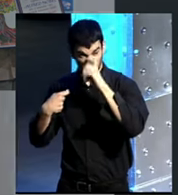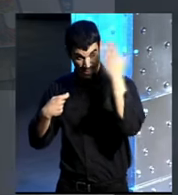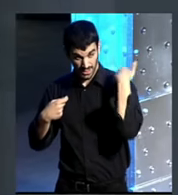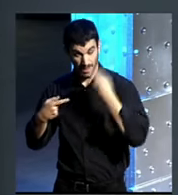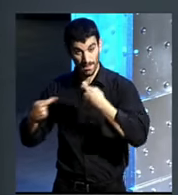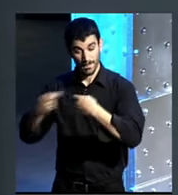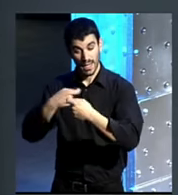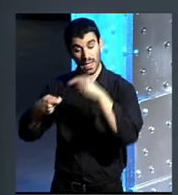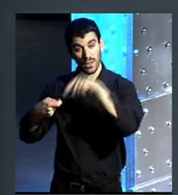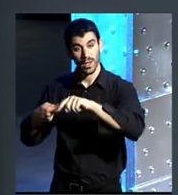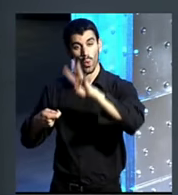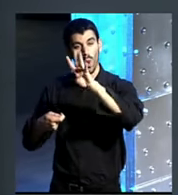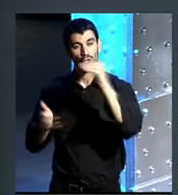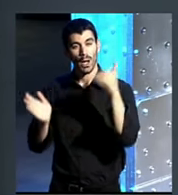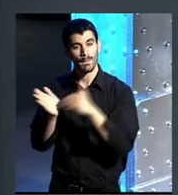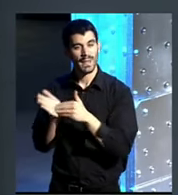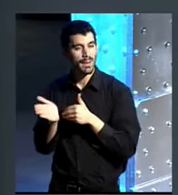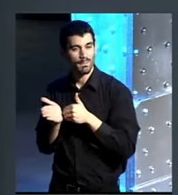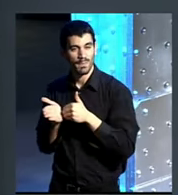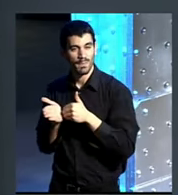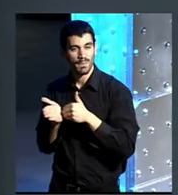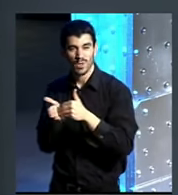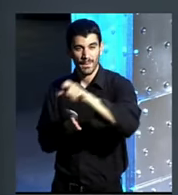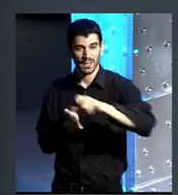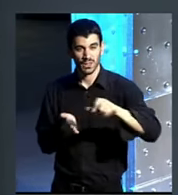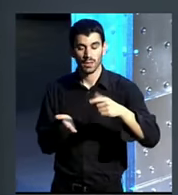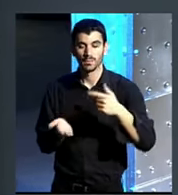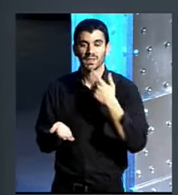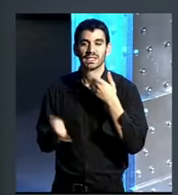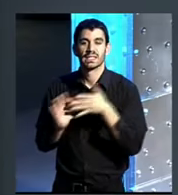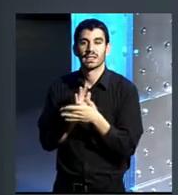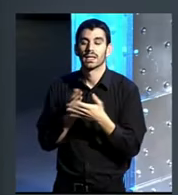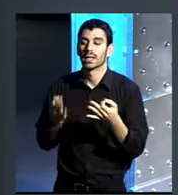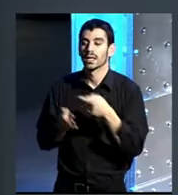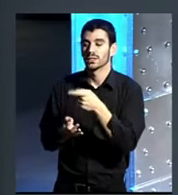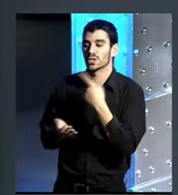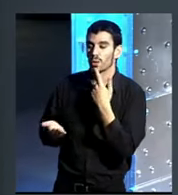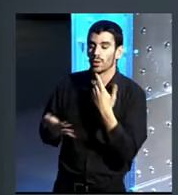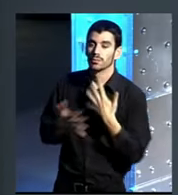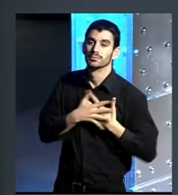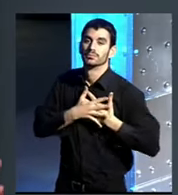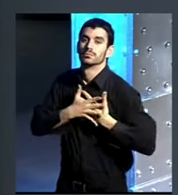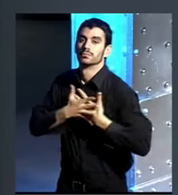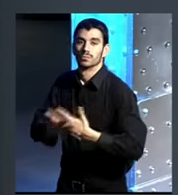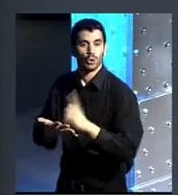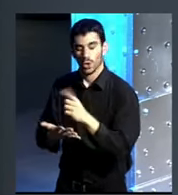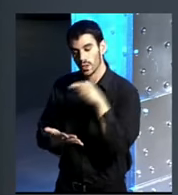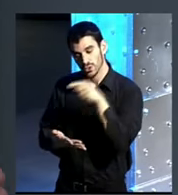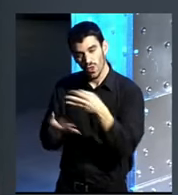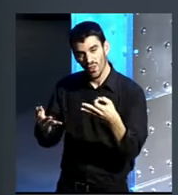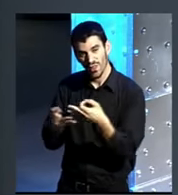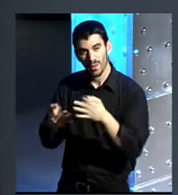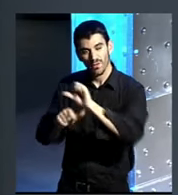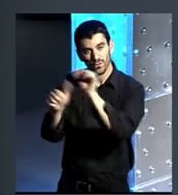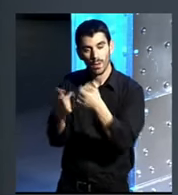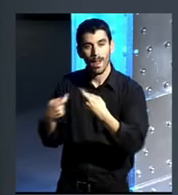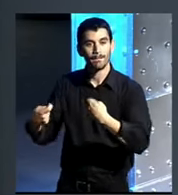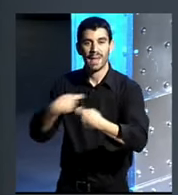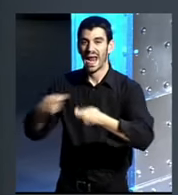personas, no como beneficiarios de filantropía, sino como un mercado. Para esto hay que cambiar un poco la manera en que se mira